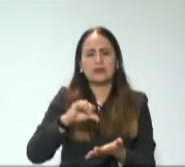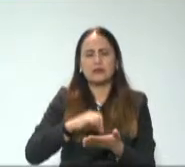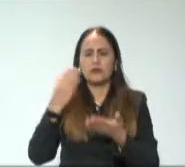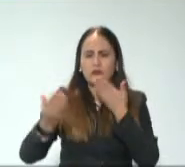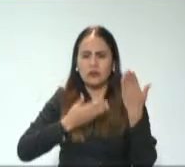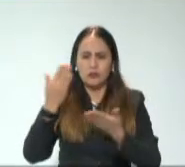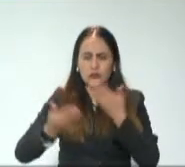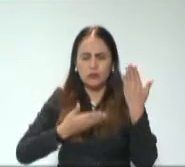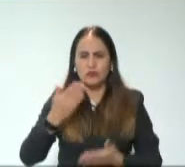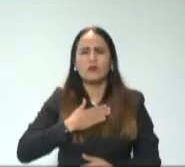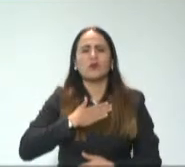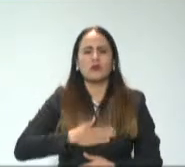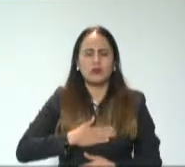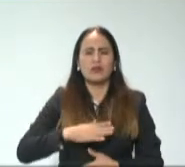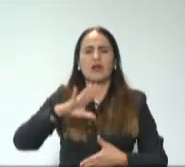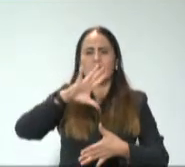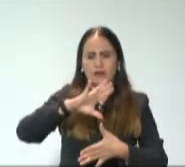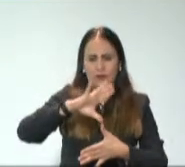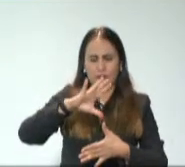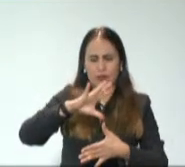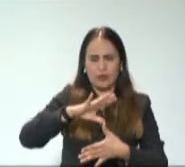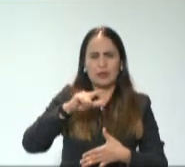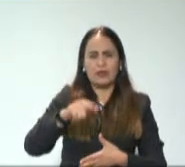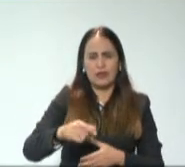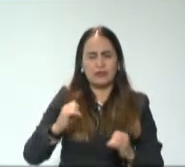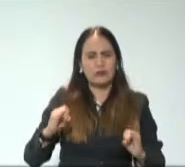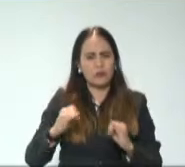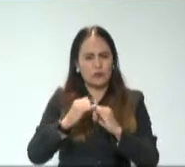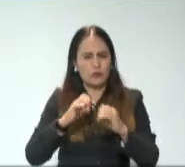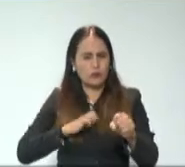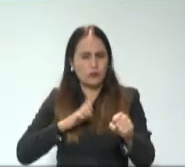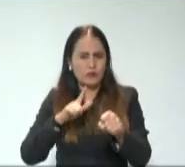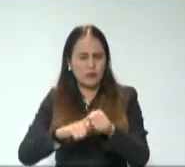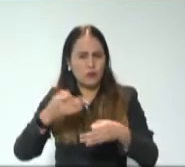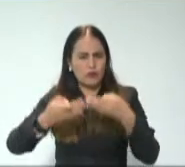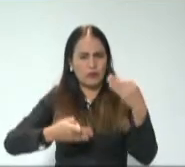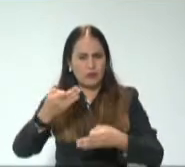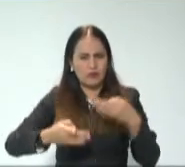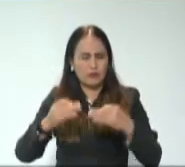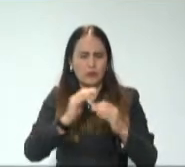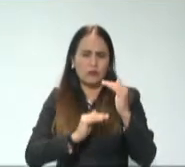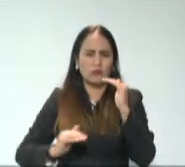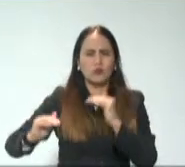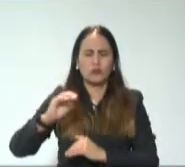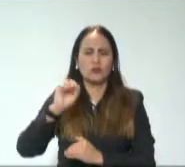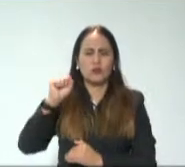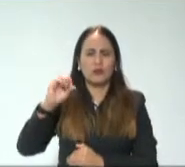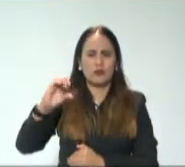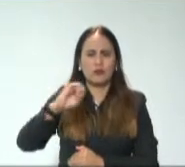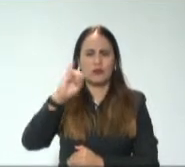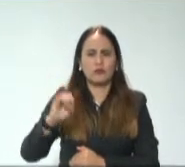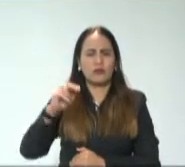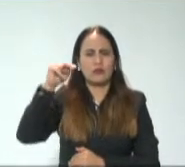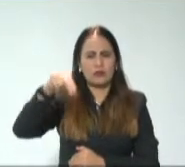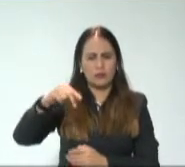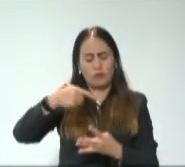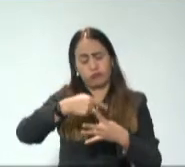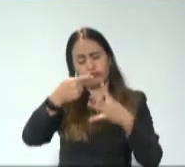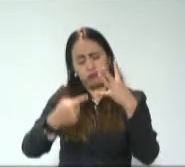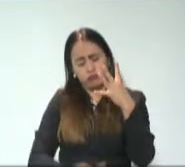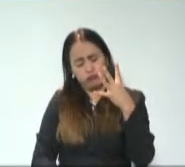justicia de las Américas el instituto de especialización judicial de la suprema corte de justicia de la nación entre